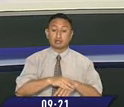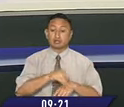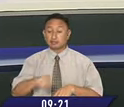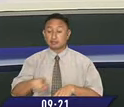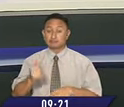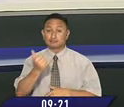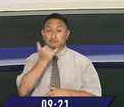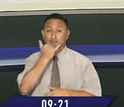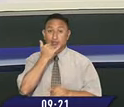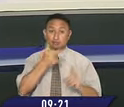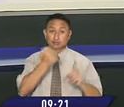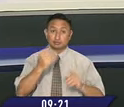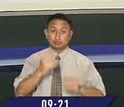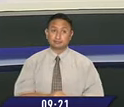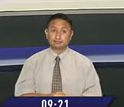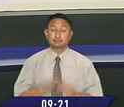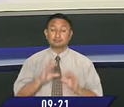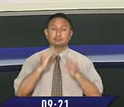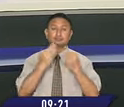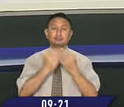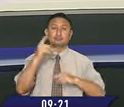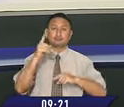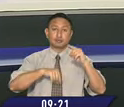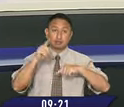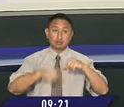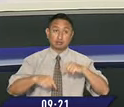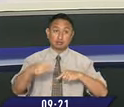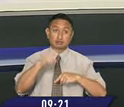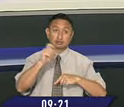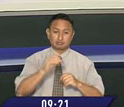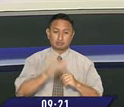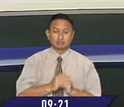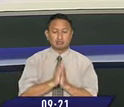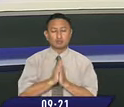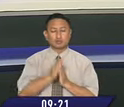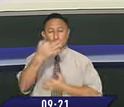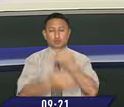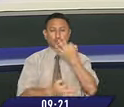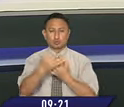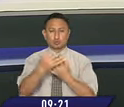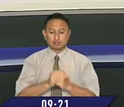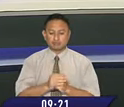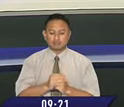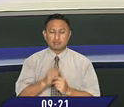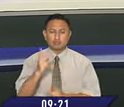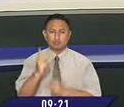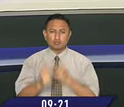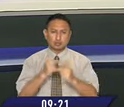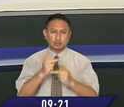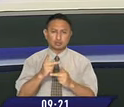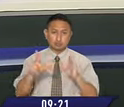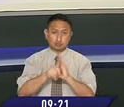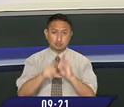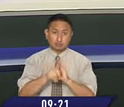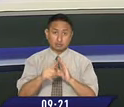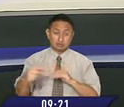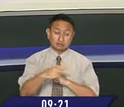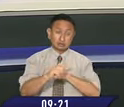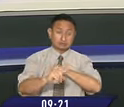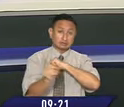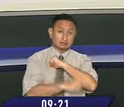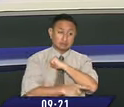de asesinato. Familiares y amigos de Nelson exigen justicia, pues el proceso legal en el que se lo condenó